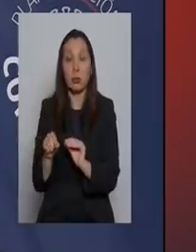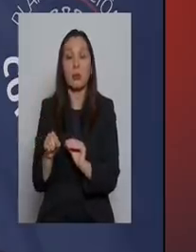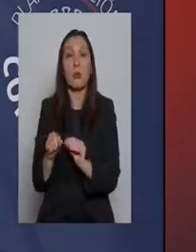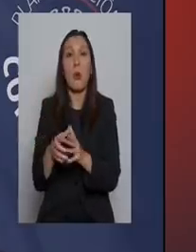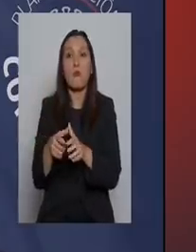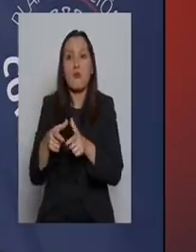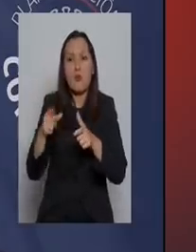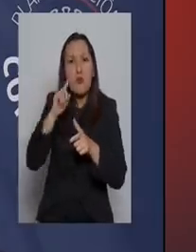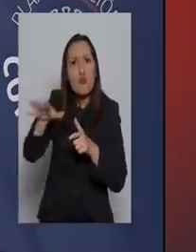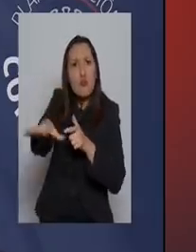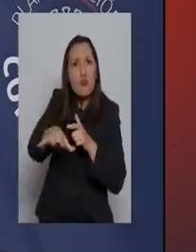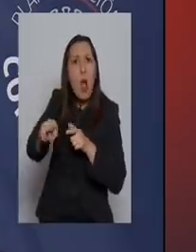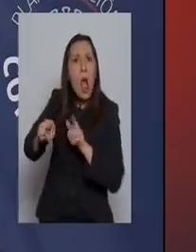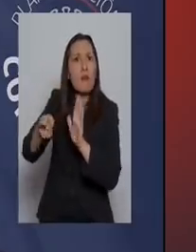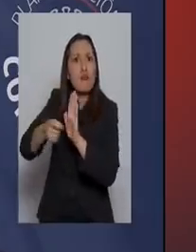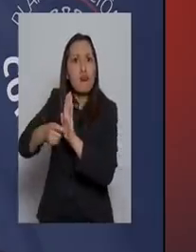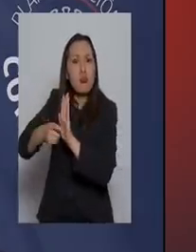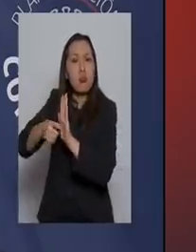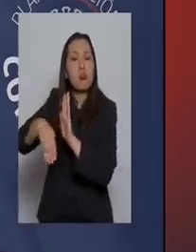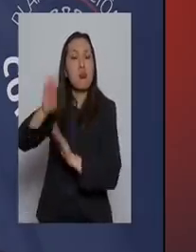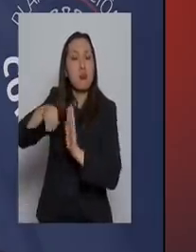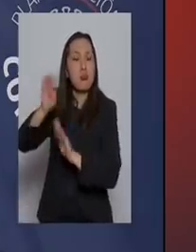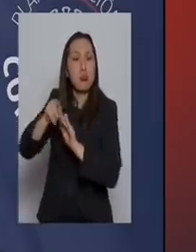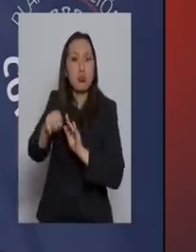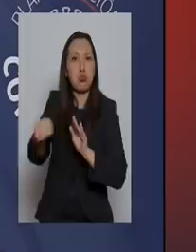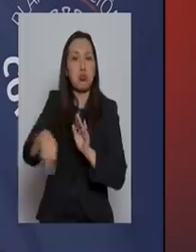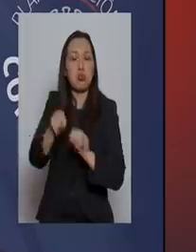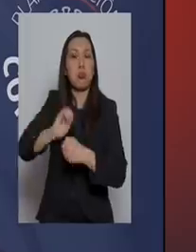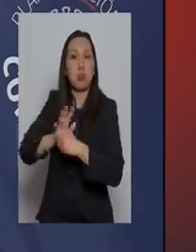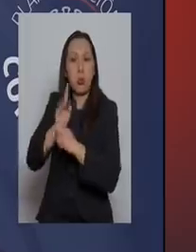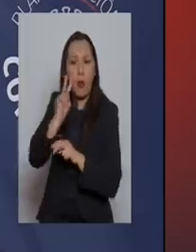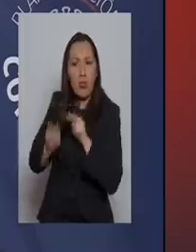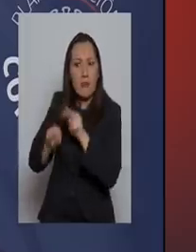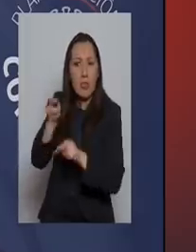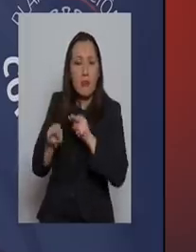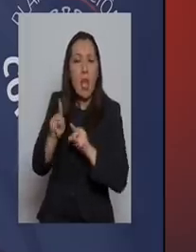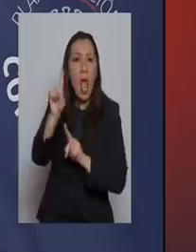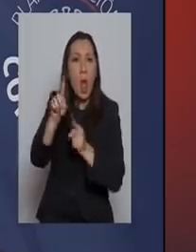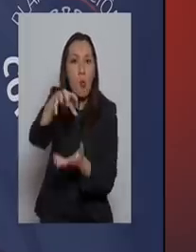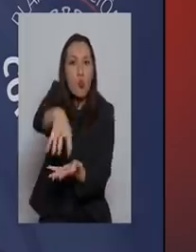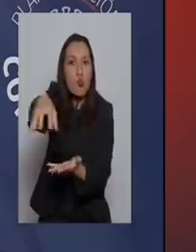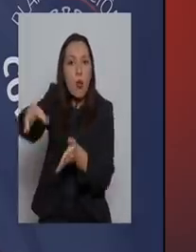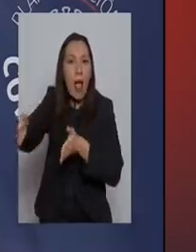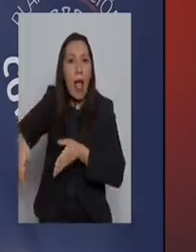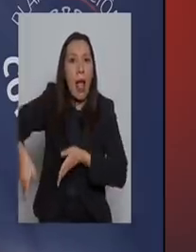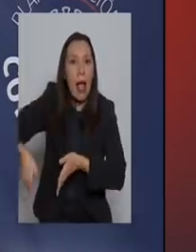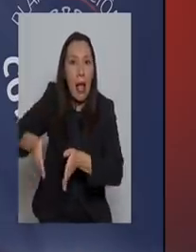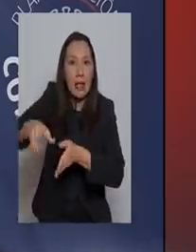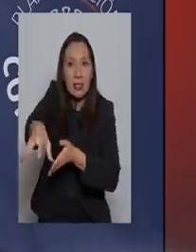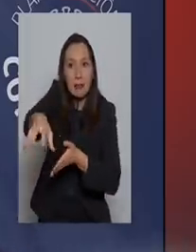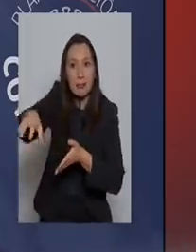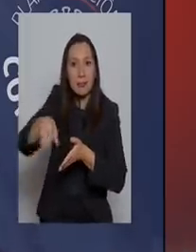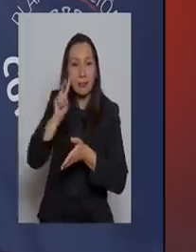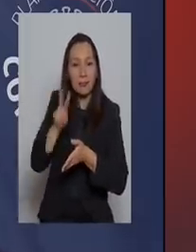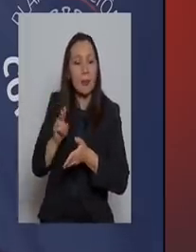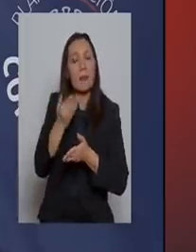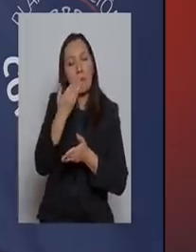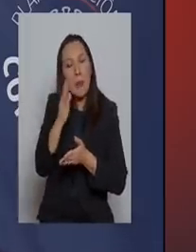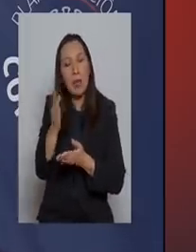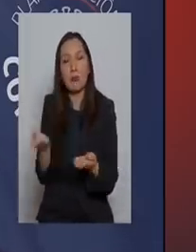el aumento de casos que hemos visto en algunos lugares y en algunas manzanas de ese